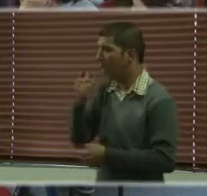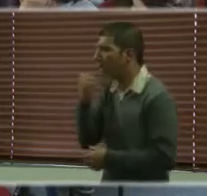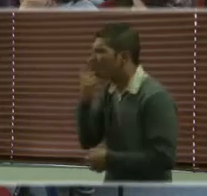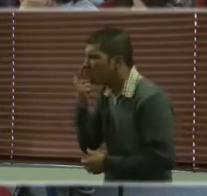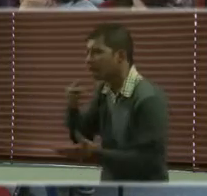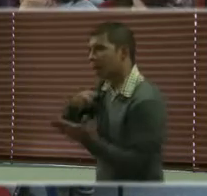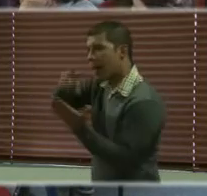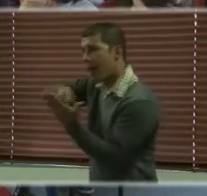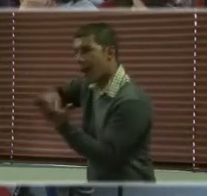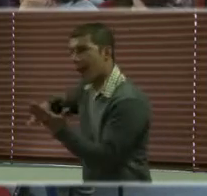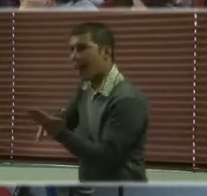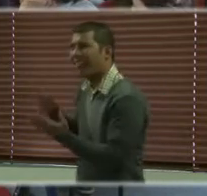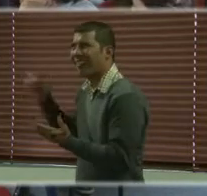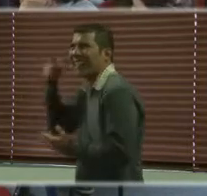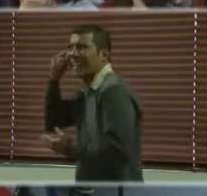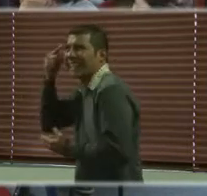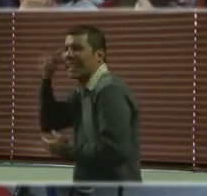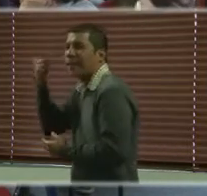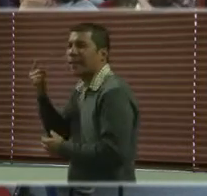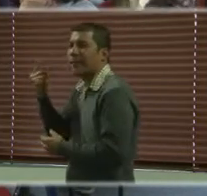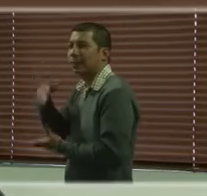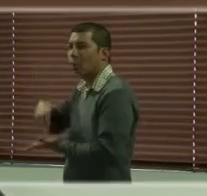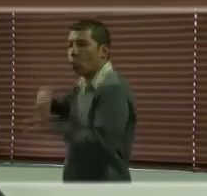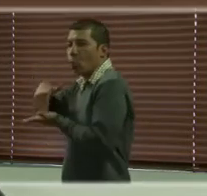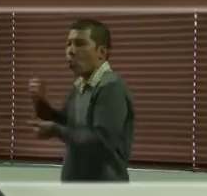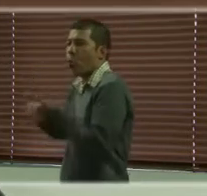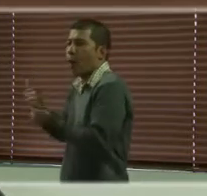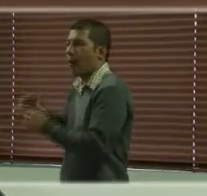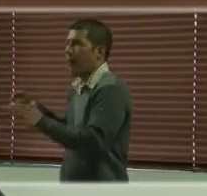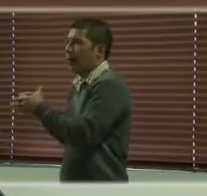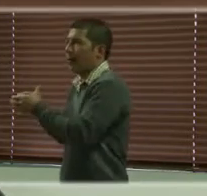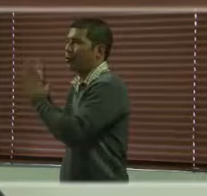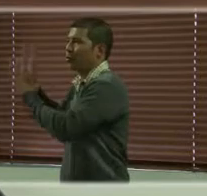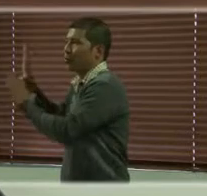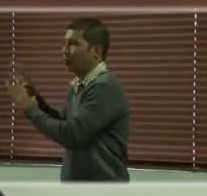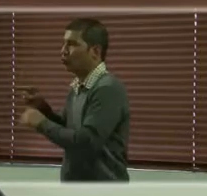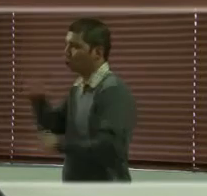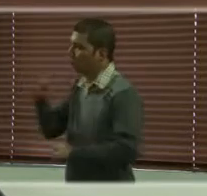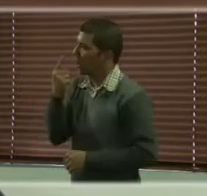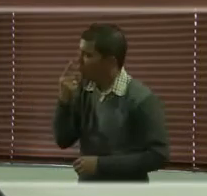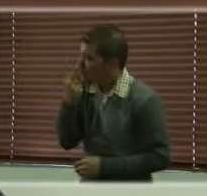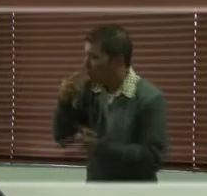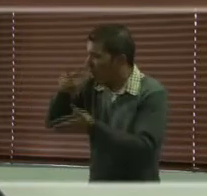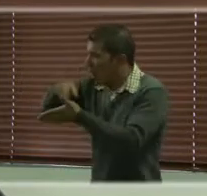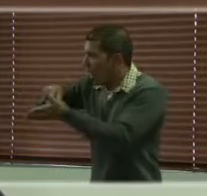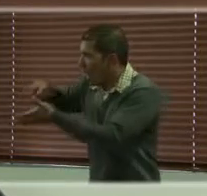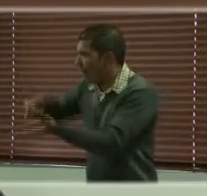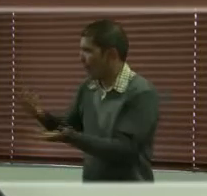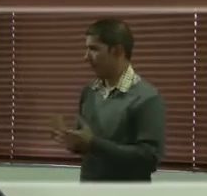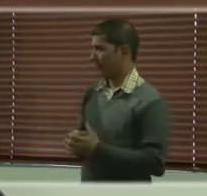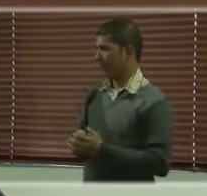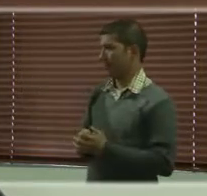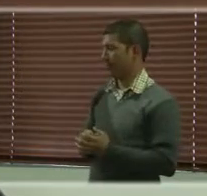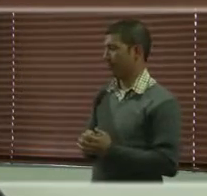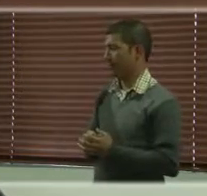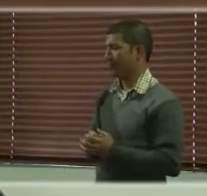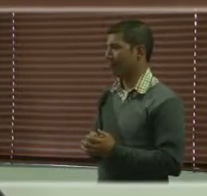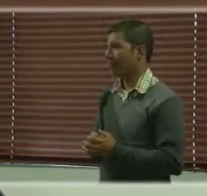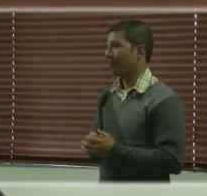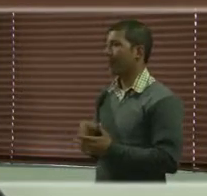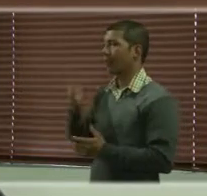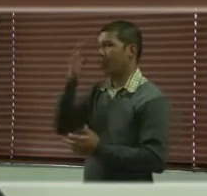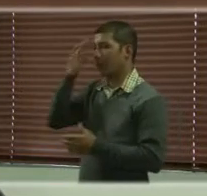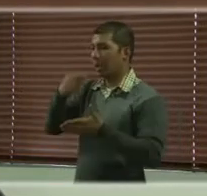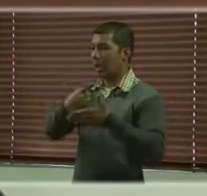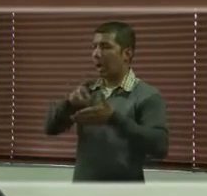una forma también de interpretar los artículos de la convención y los ir leyendo los artículos de la convención a la par no de de